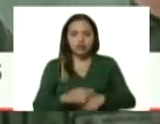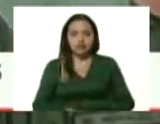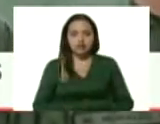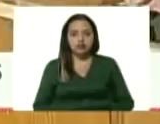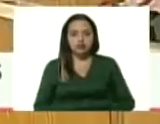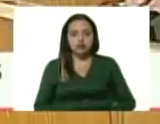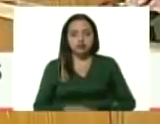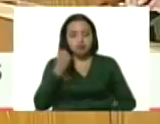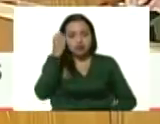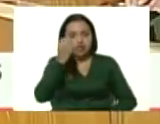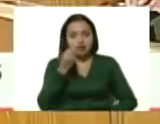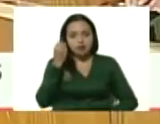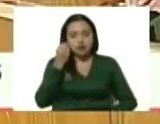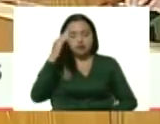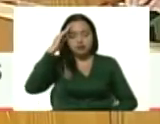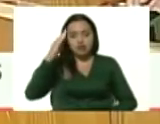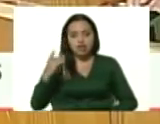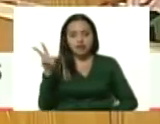Venezuela.